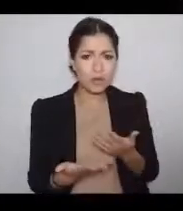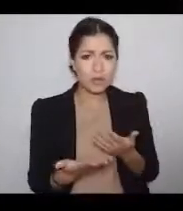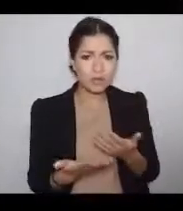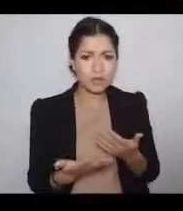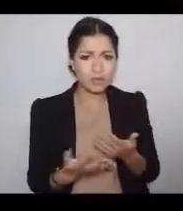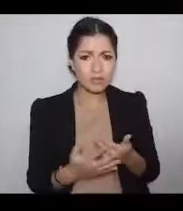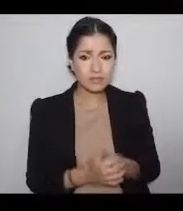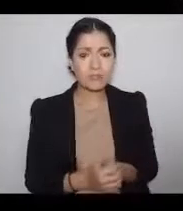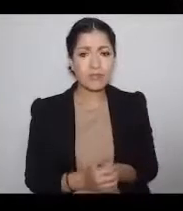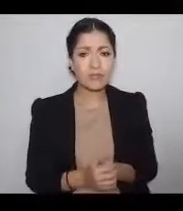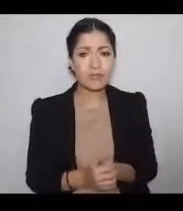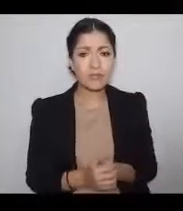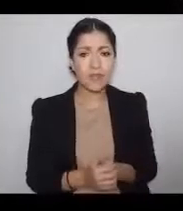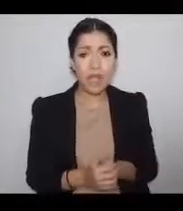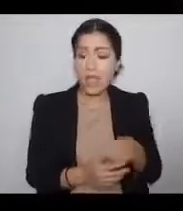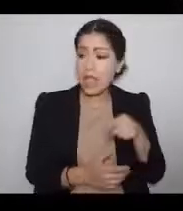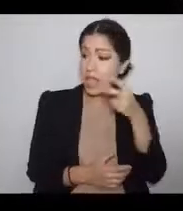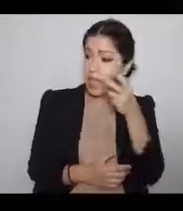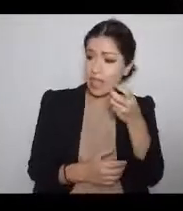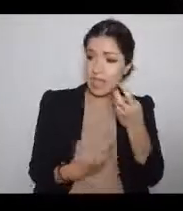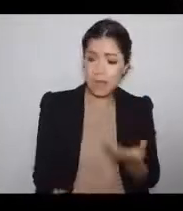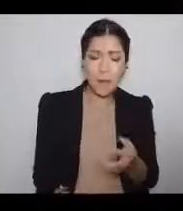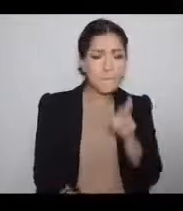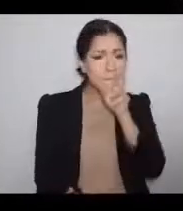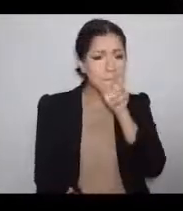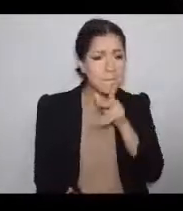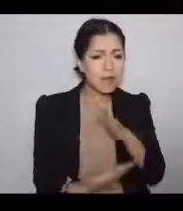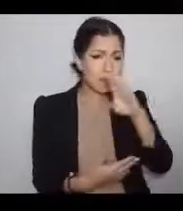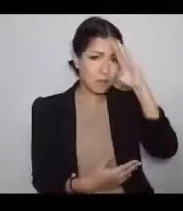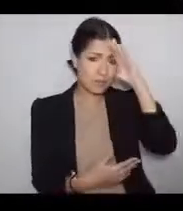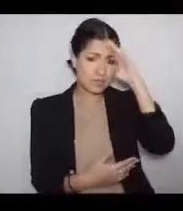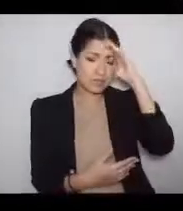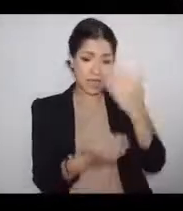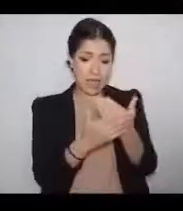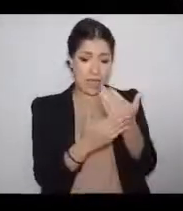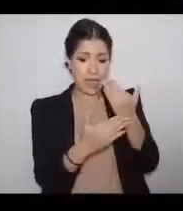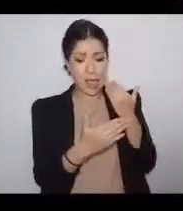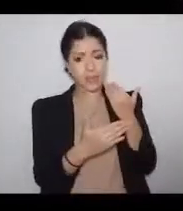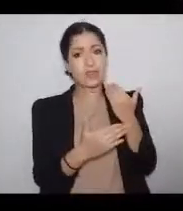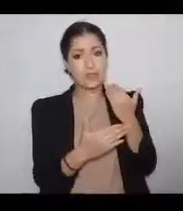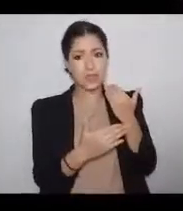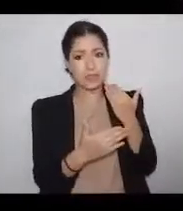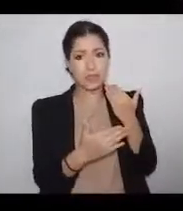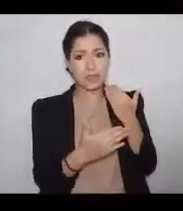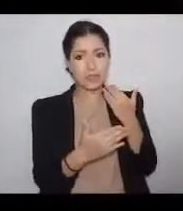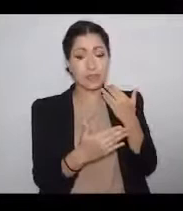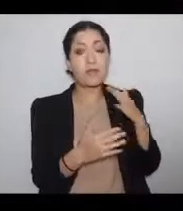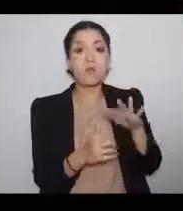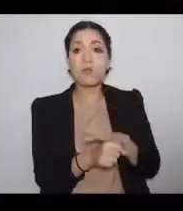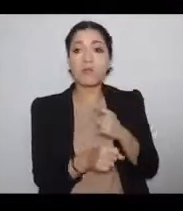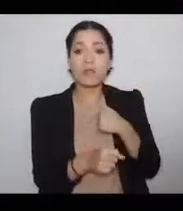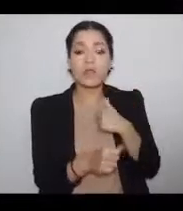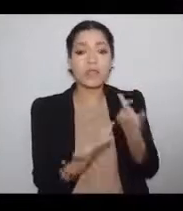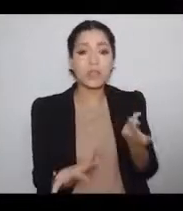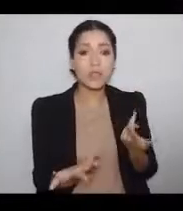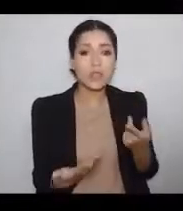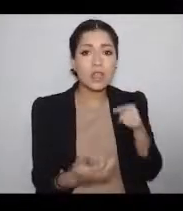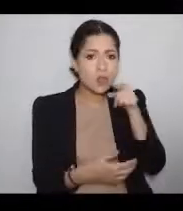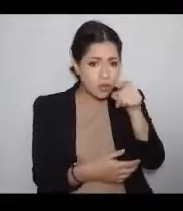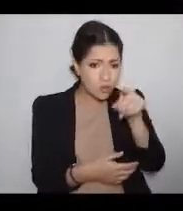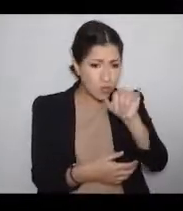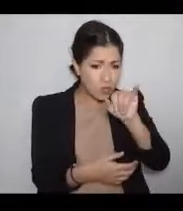sistemáticos. Pienso antes de que sucedan las cosas, nunca sé qué efecto me hará el vino. ¿Tú